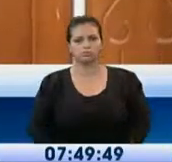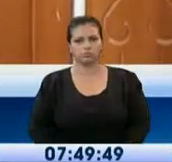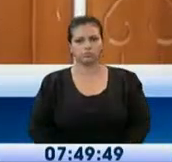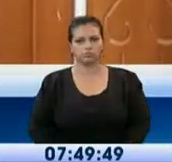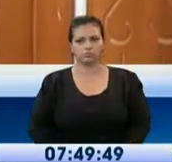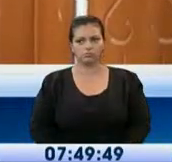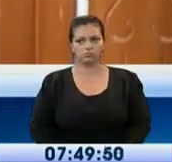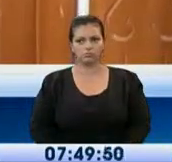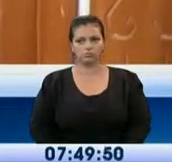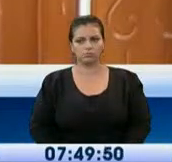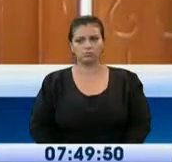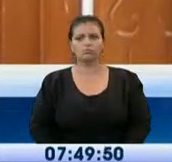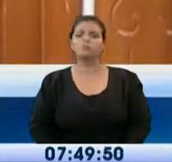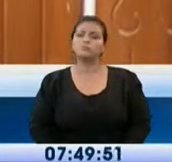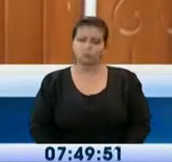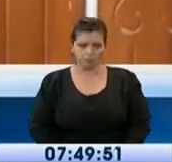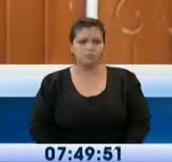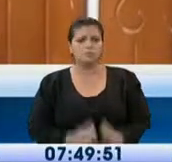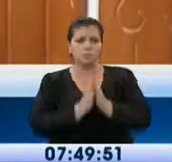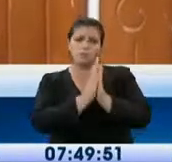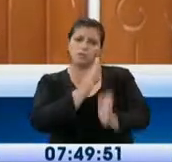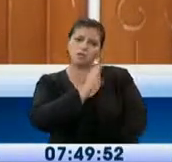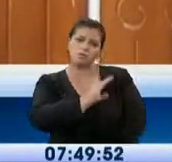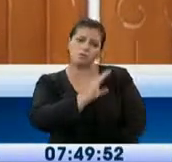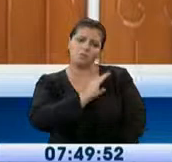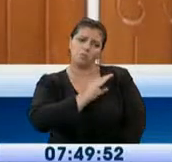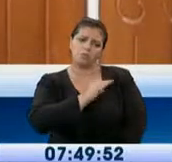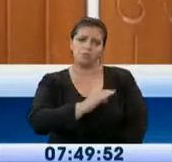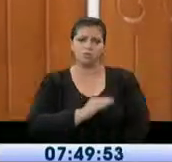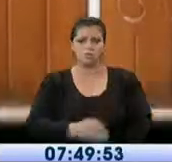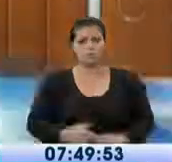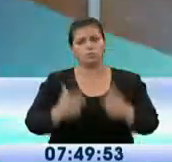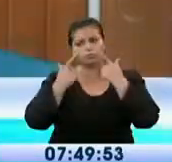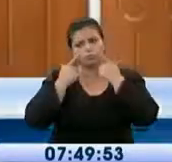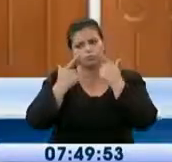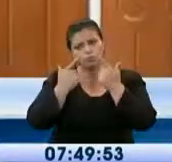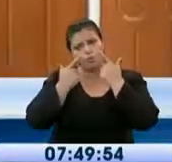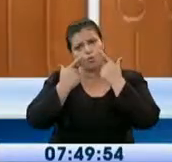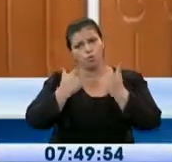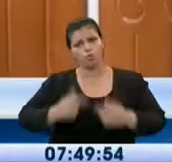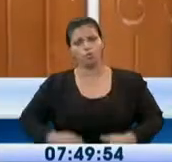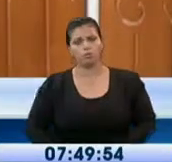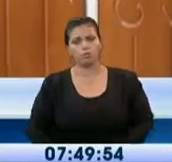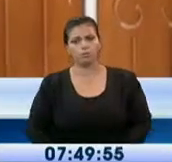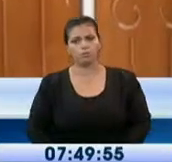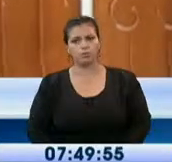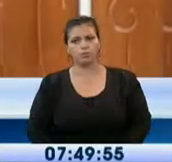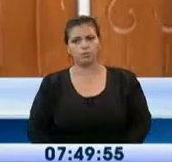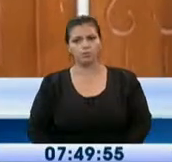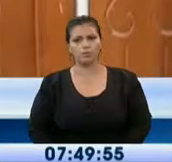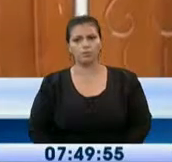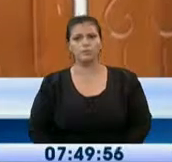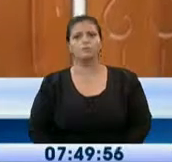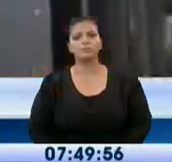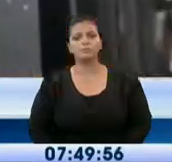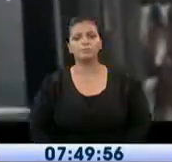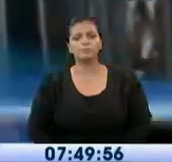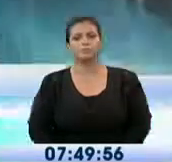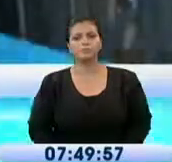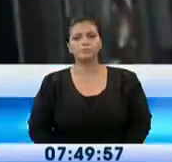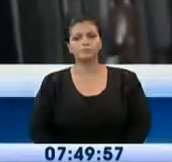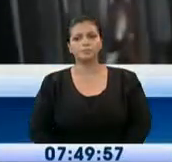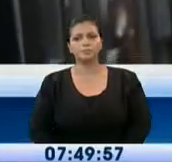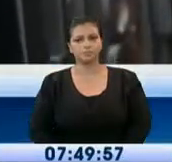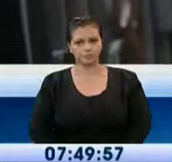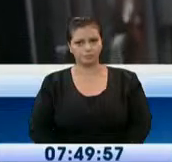Que resguarde la policía, pues que la controle. Que aquí es peligroso, puede hacer que nos entre a la casa. Uno de